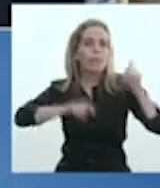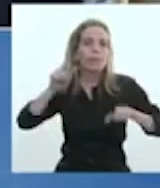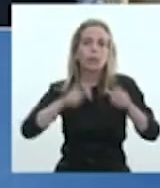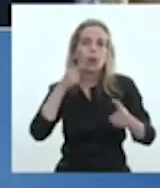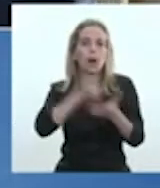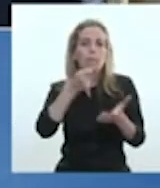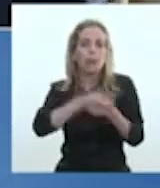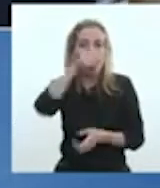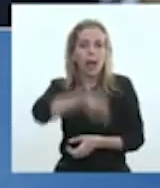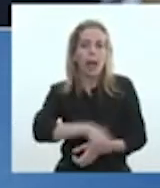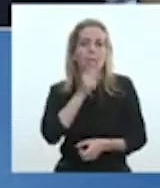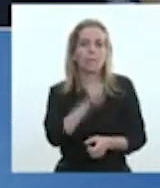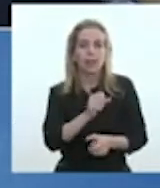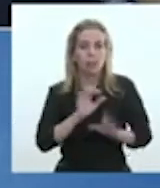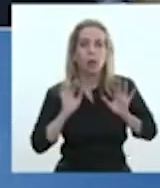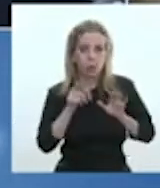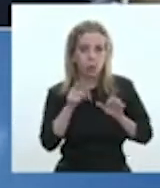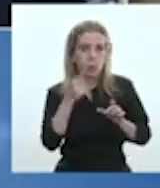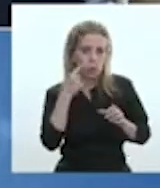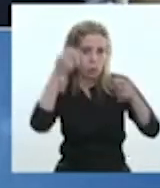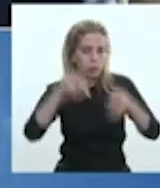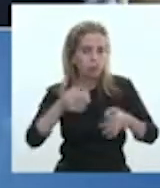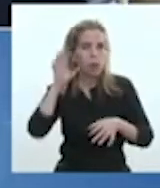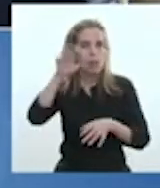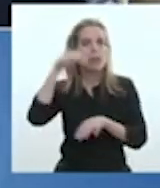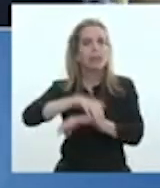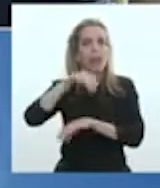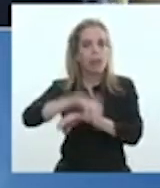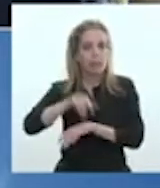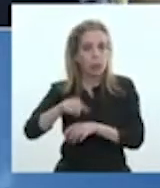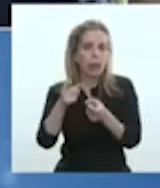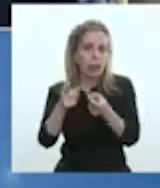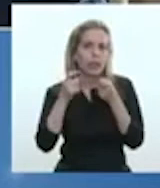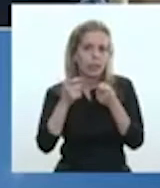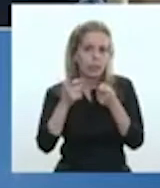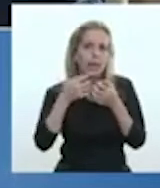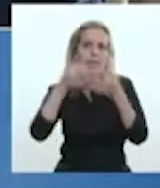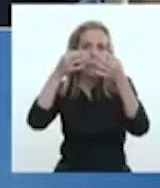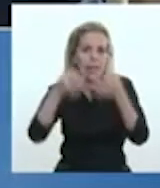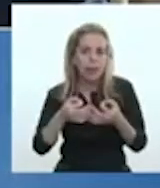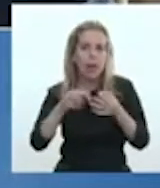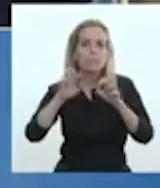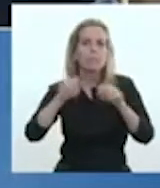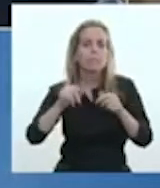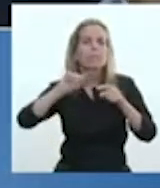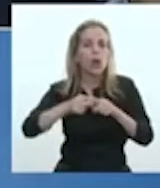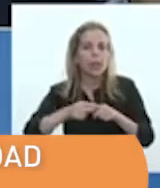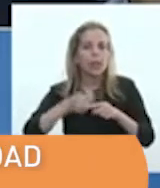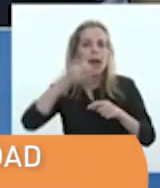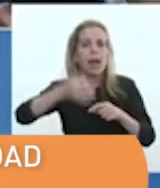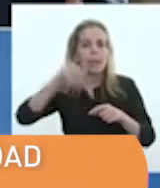querido alberto está demostrado que misiones necesita una política de frontera diferenciada si